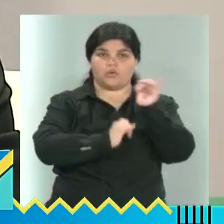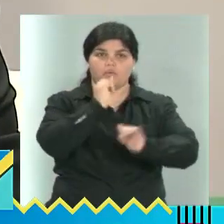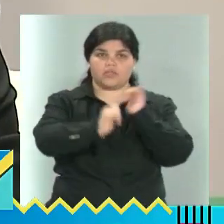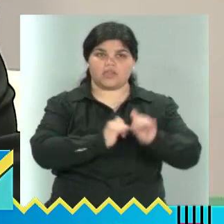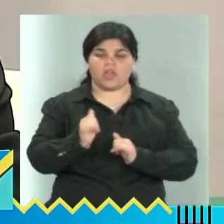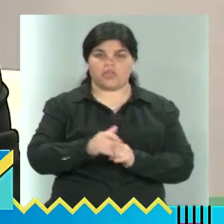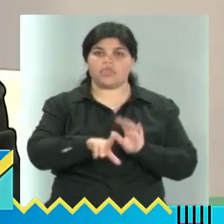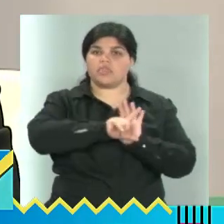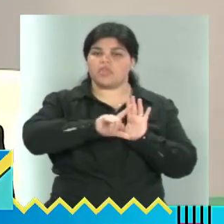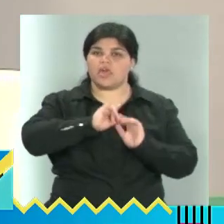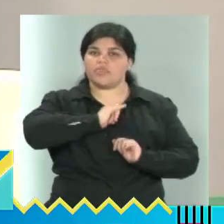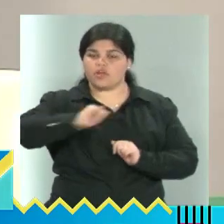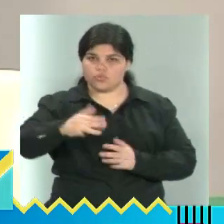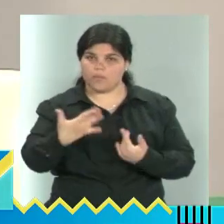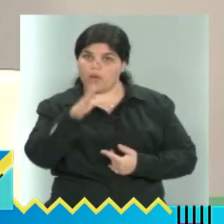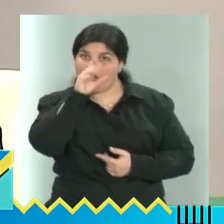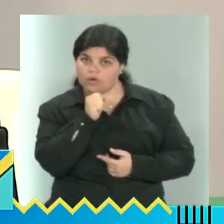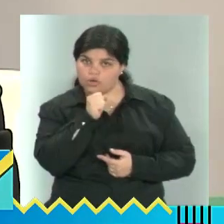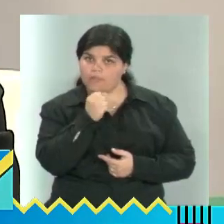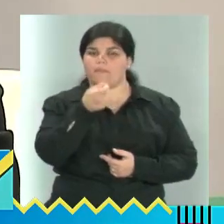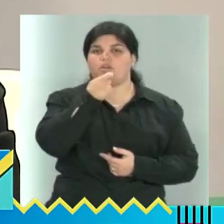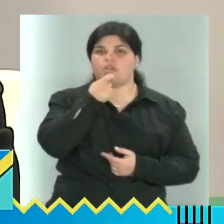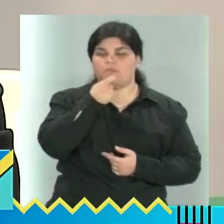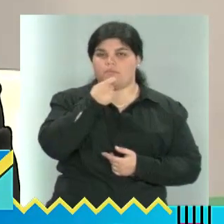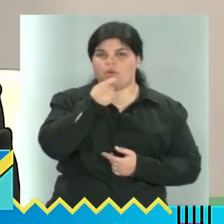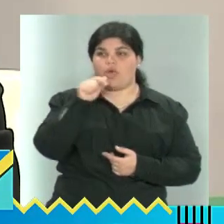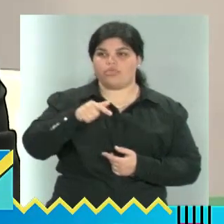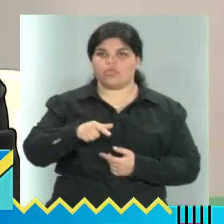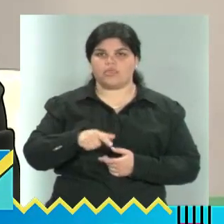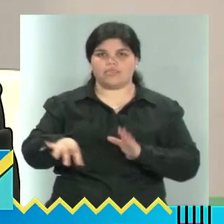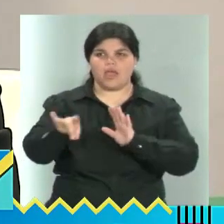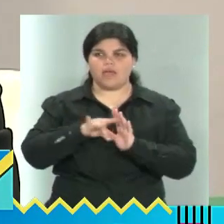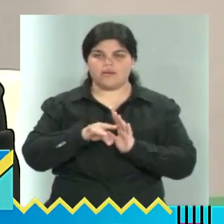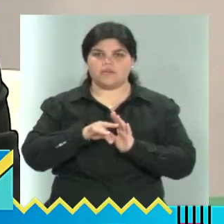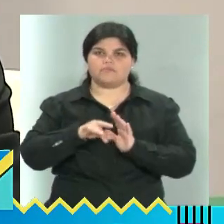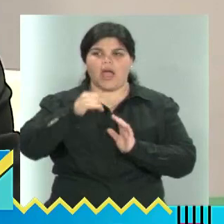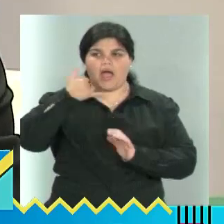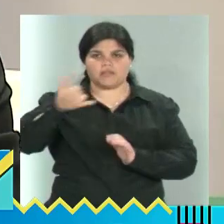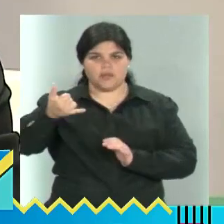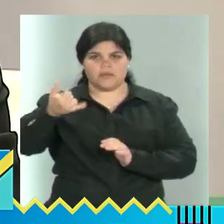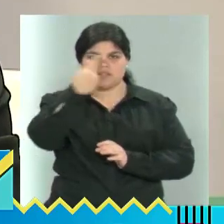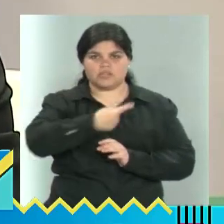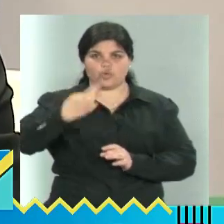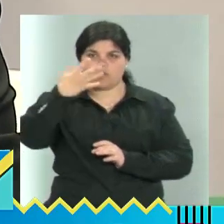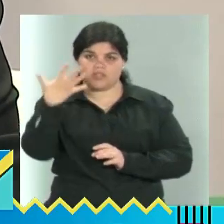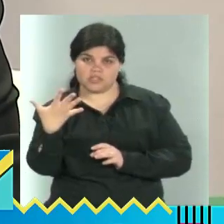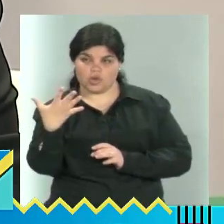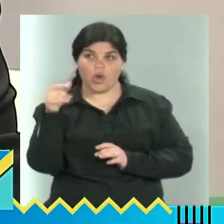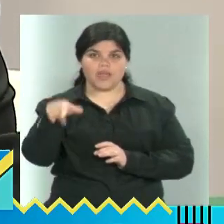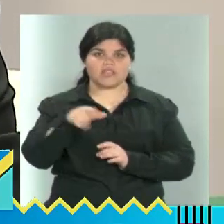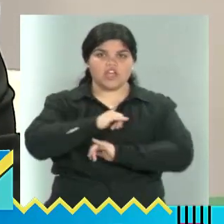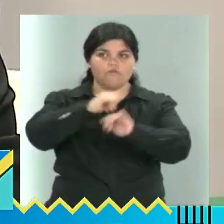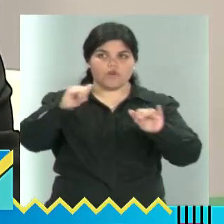ser anónima y en el caso de que no sea anónima, es decir, que se den los datos en el 145, los profesionales lo resguardan